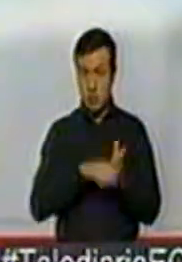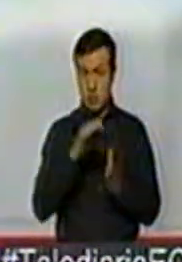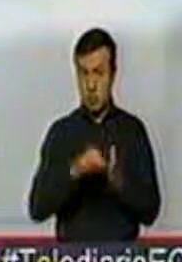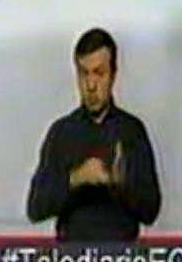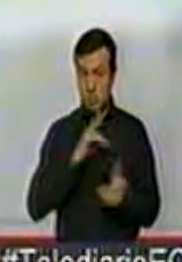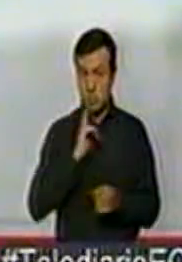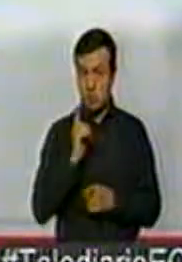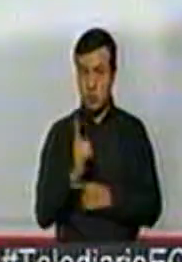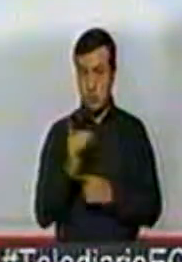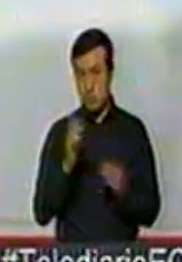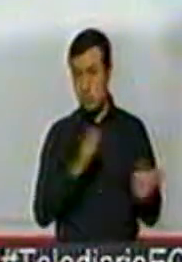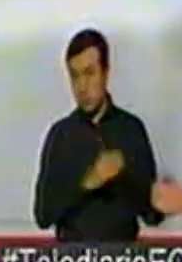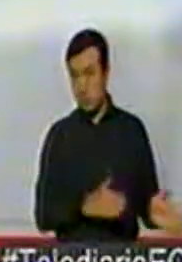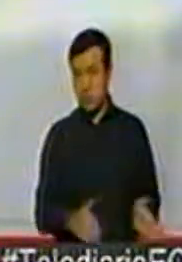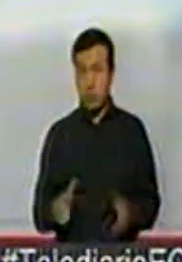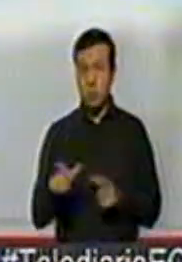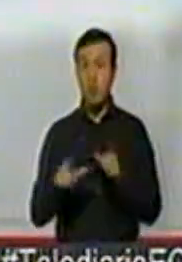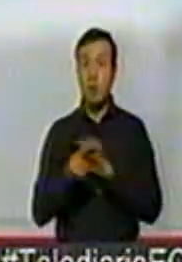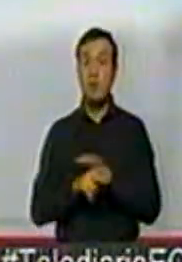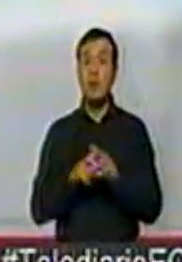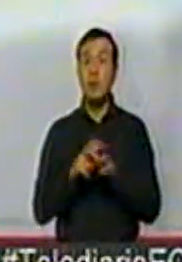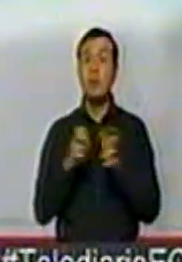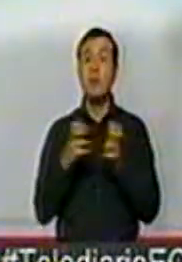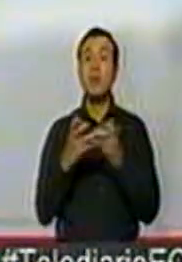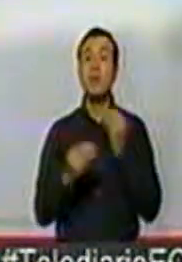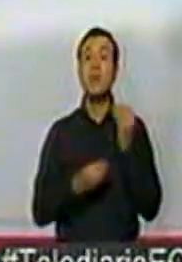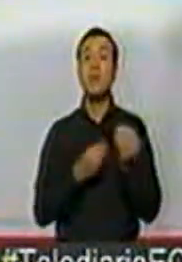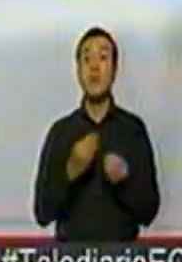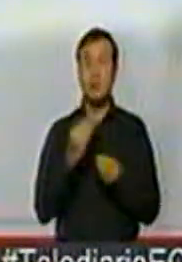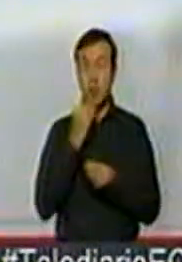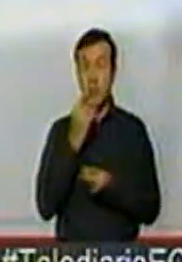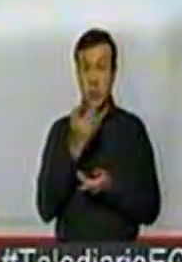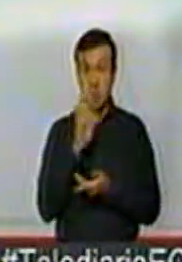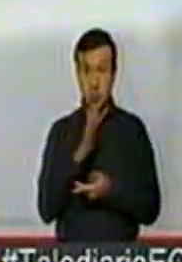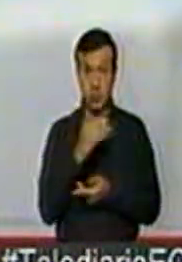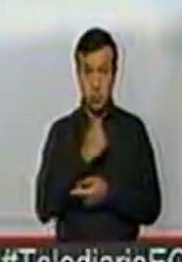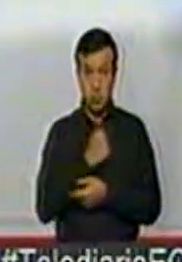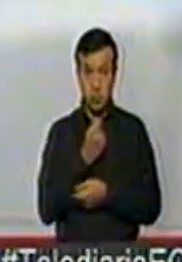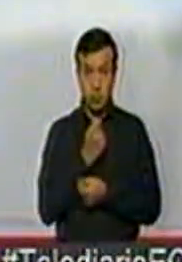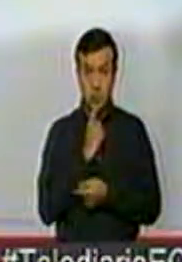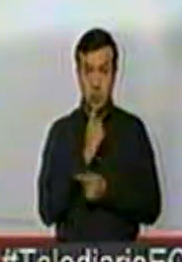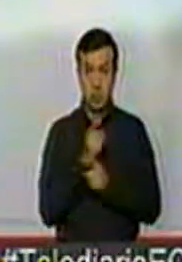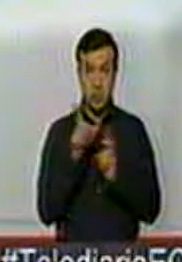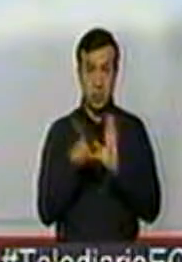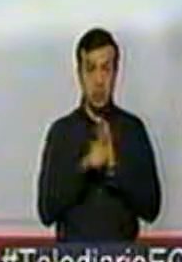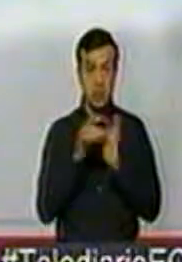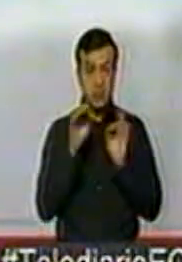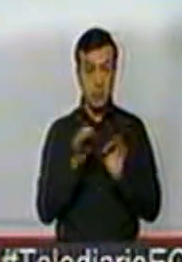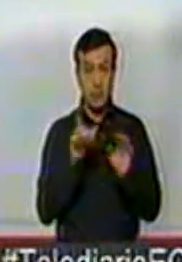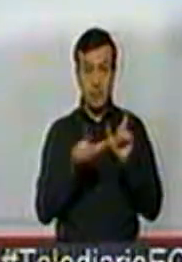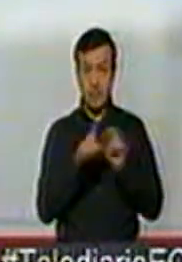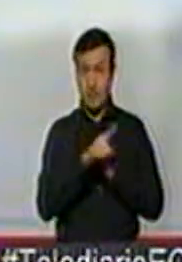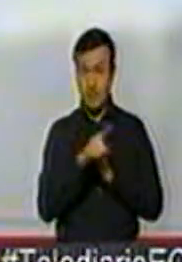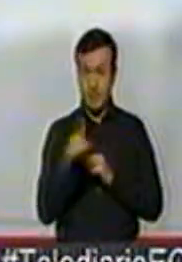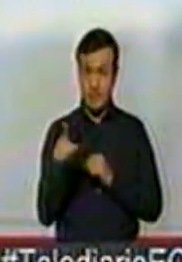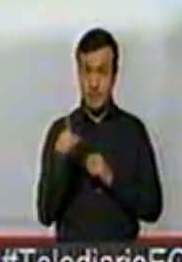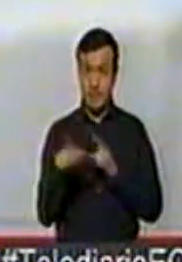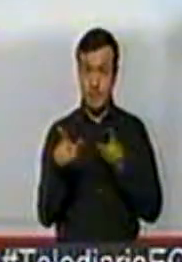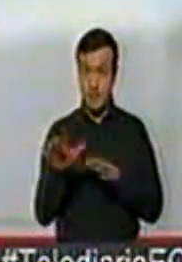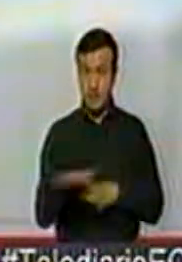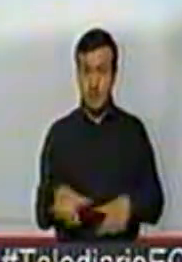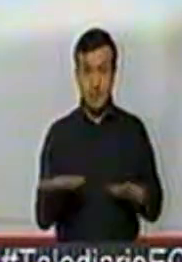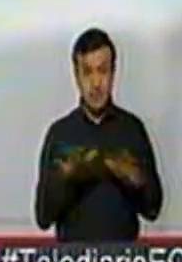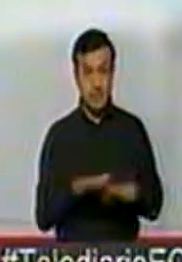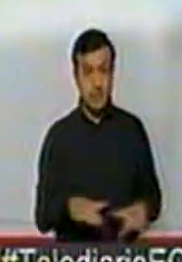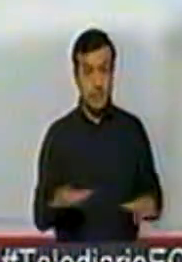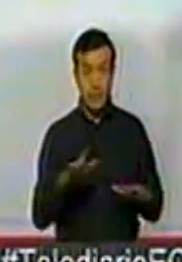formalizar a aquellos mineros informales que quieren reportar sus ingresos, que quieren actuar en el marco de la ley, y a los ilegales, pues obviamente, que